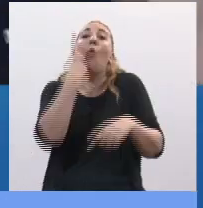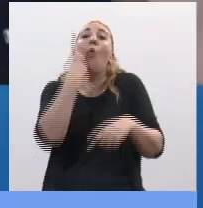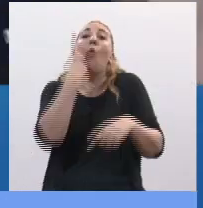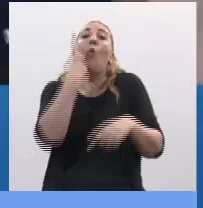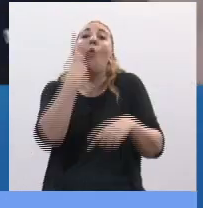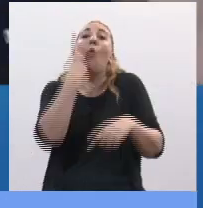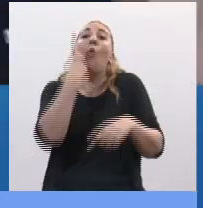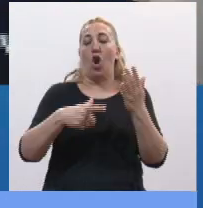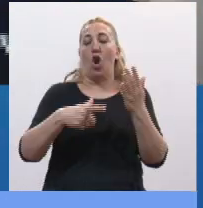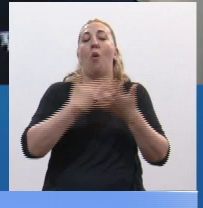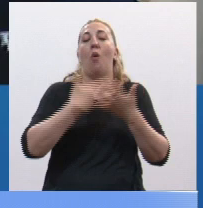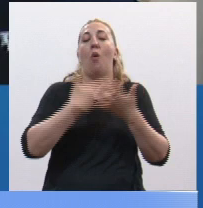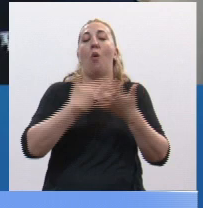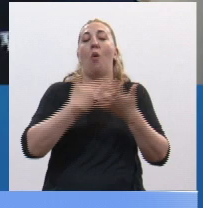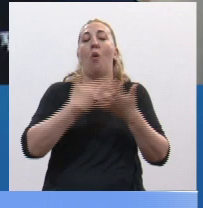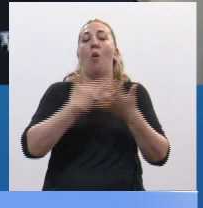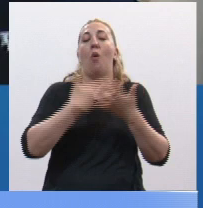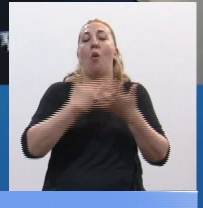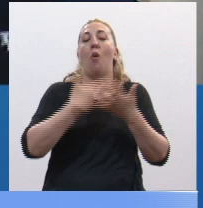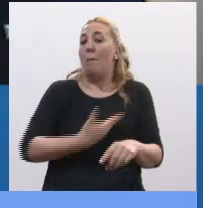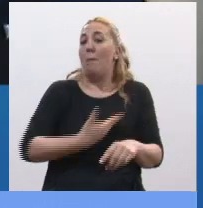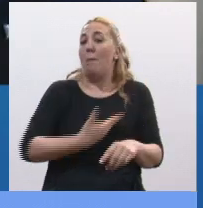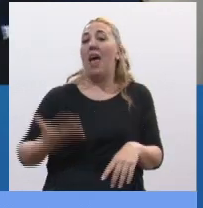Público Fiscal. Esto lo hizo el presidente en el mes de julio.